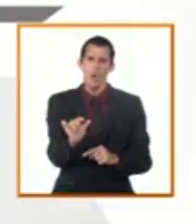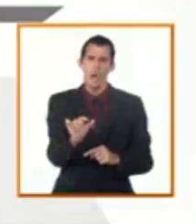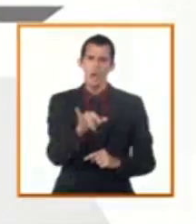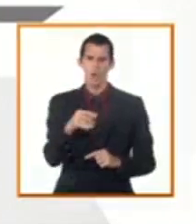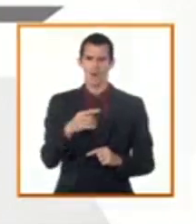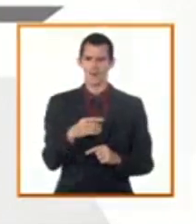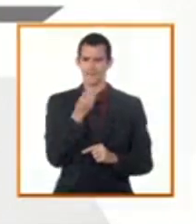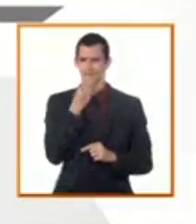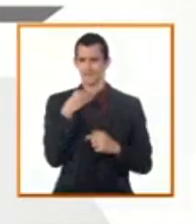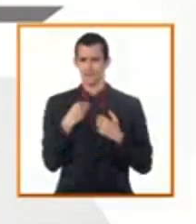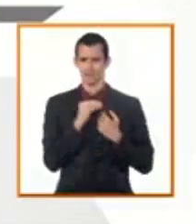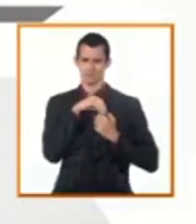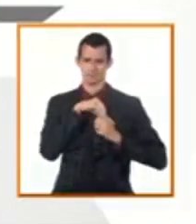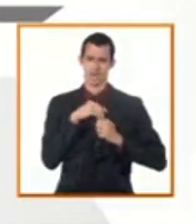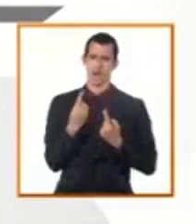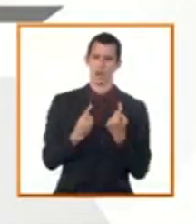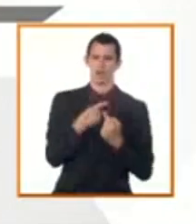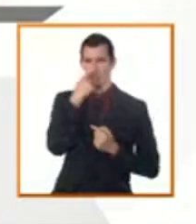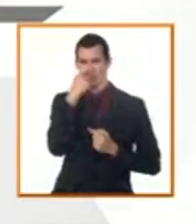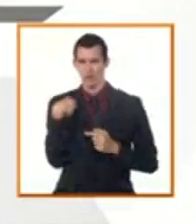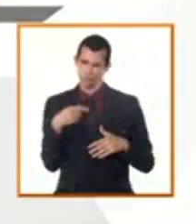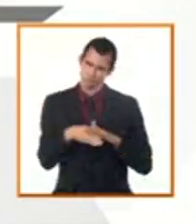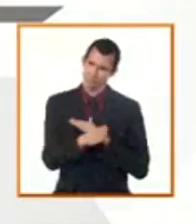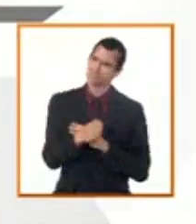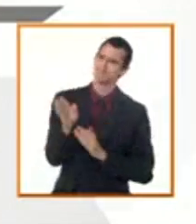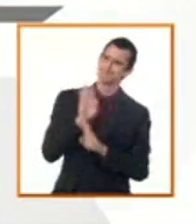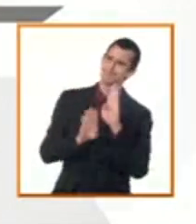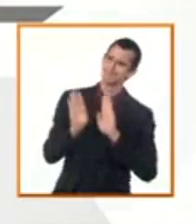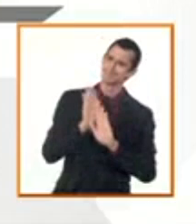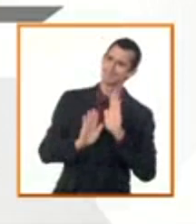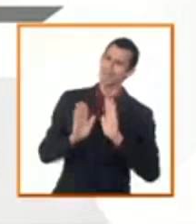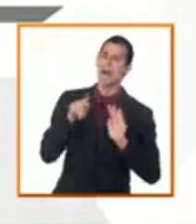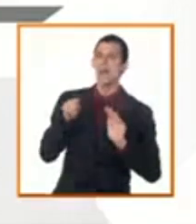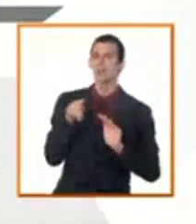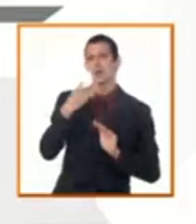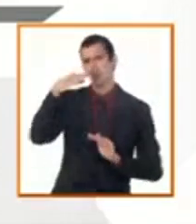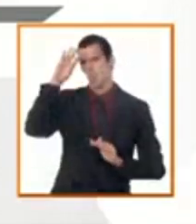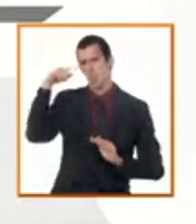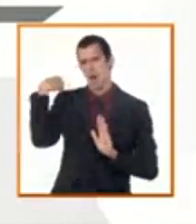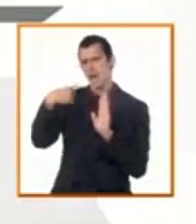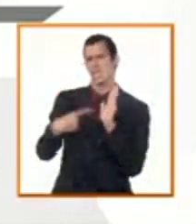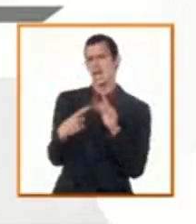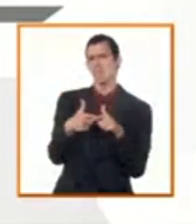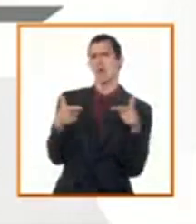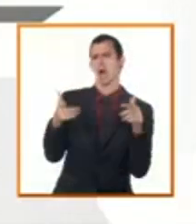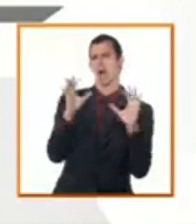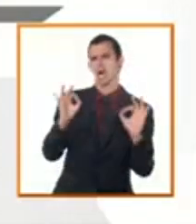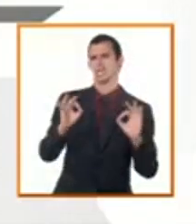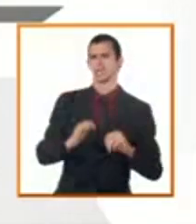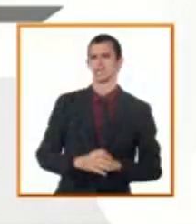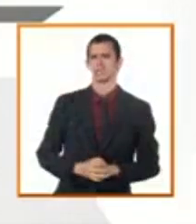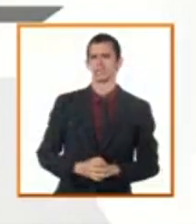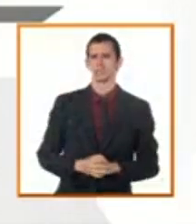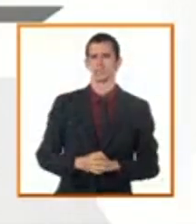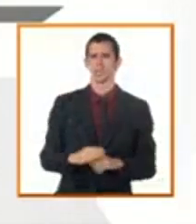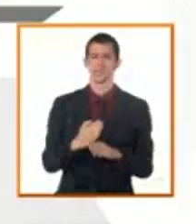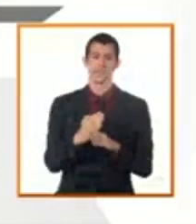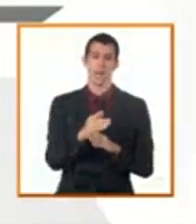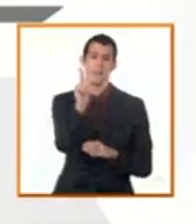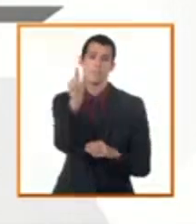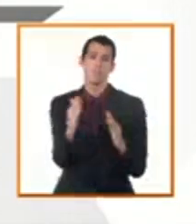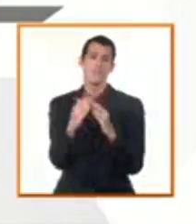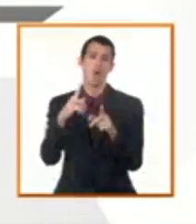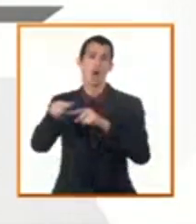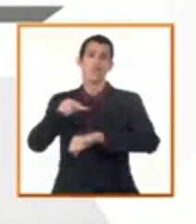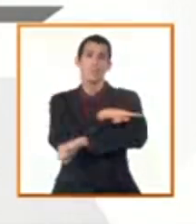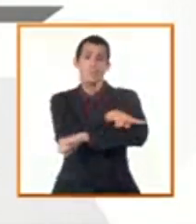cubanos que han estado vinculados a esta actividad. En cuanto a las drogas, bueno, se ha hablado, ha sido el mismo comportamiento, o sea, aunque predomina la